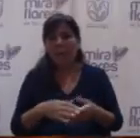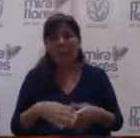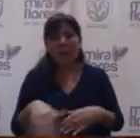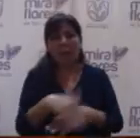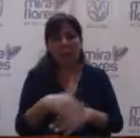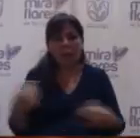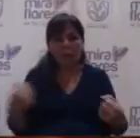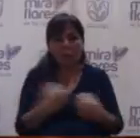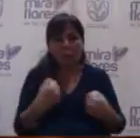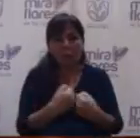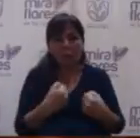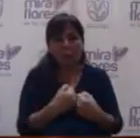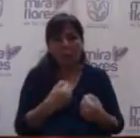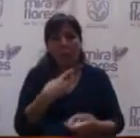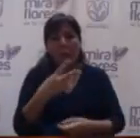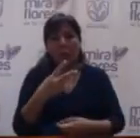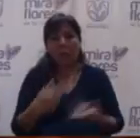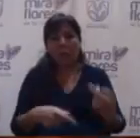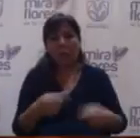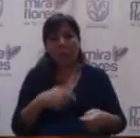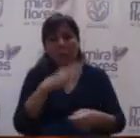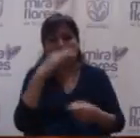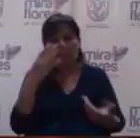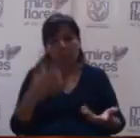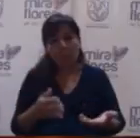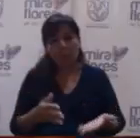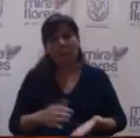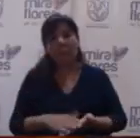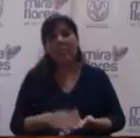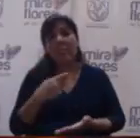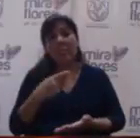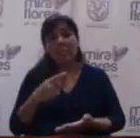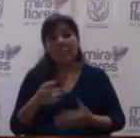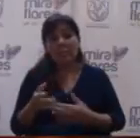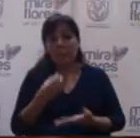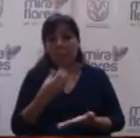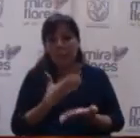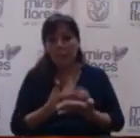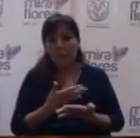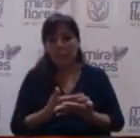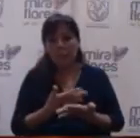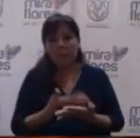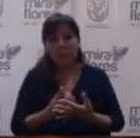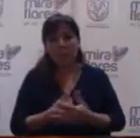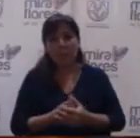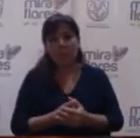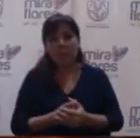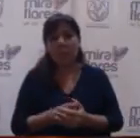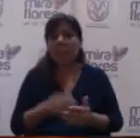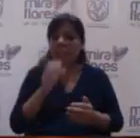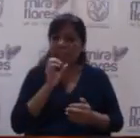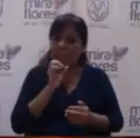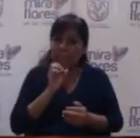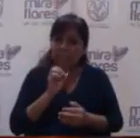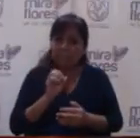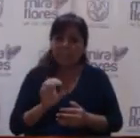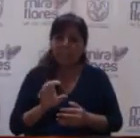de, como repito, venta de drogas, etcétera. Entonces sería bueno al coronel que decirle que por favor